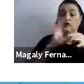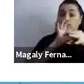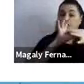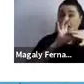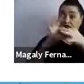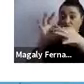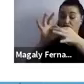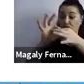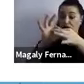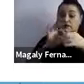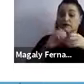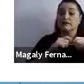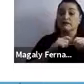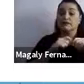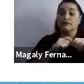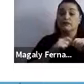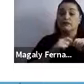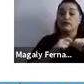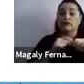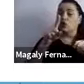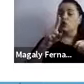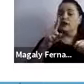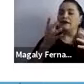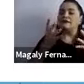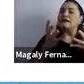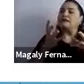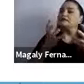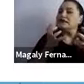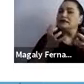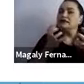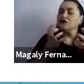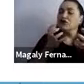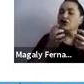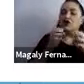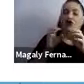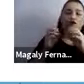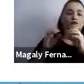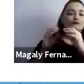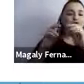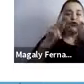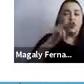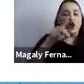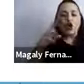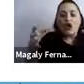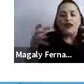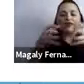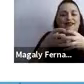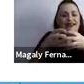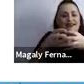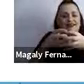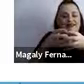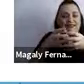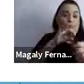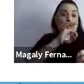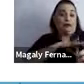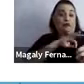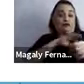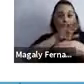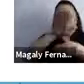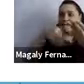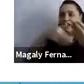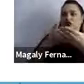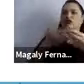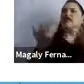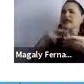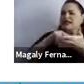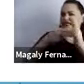relacionarla con una aspiración colectiva que es factible para todos. ¿Qué es lo